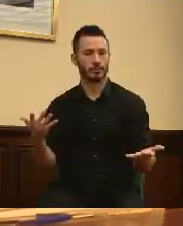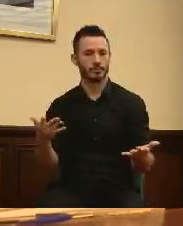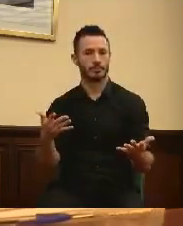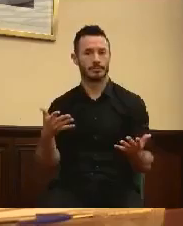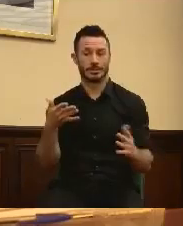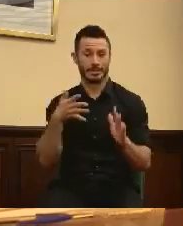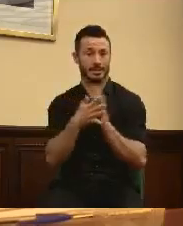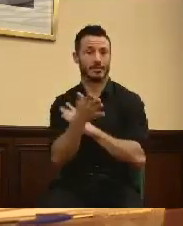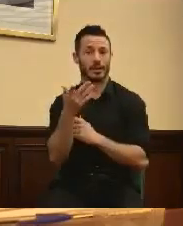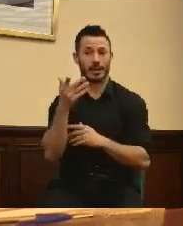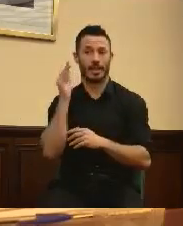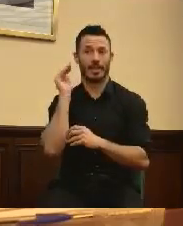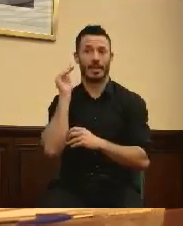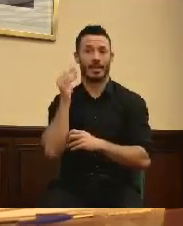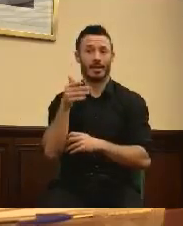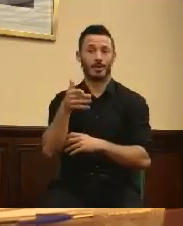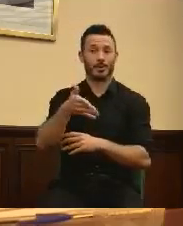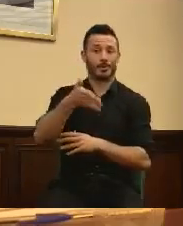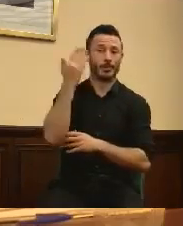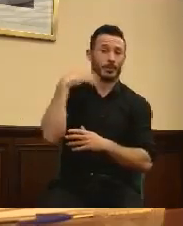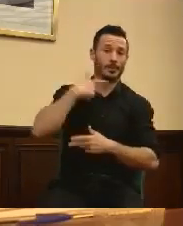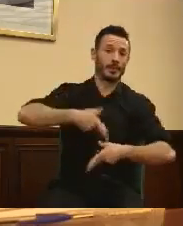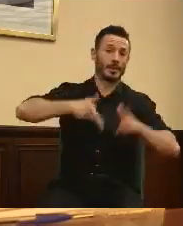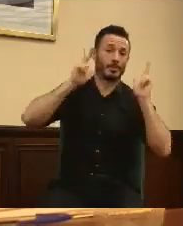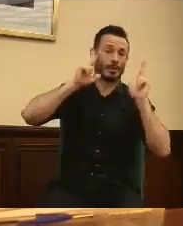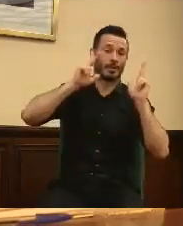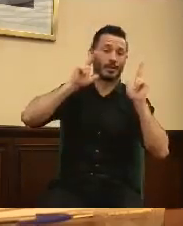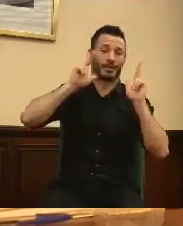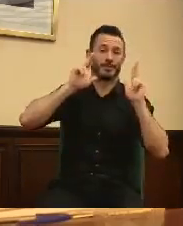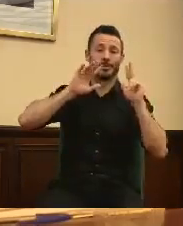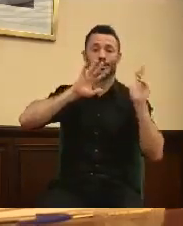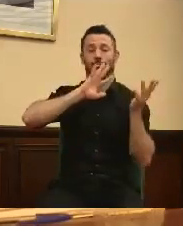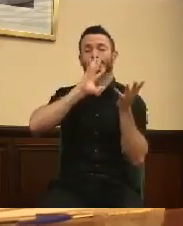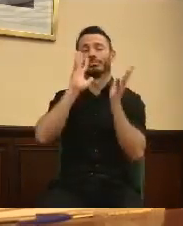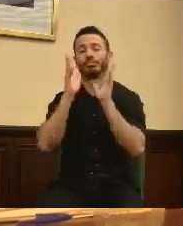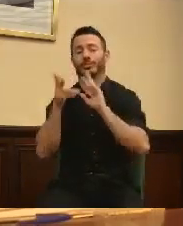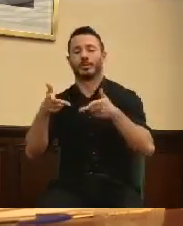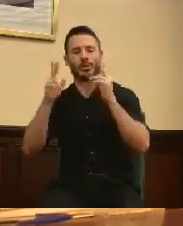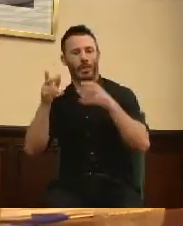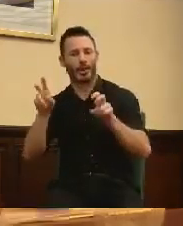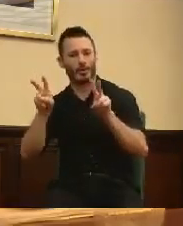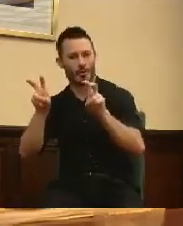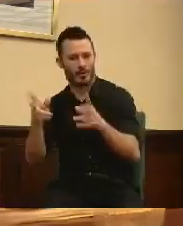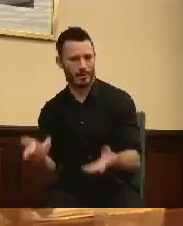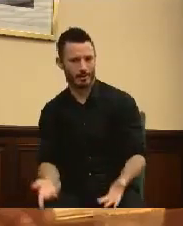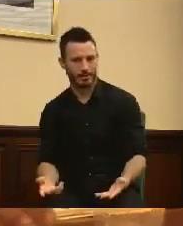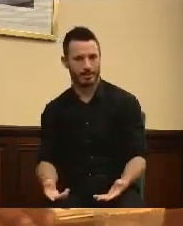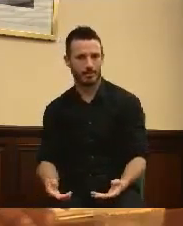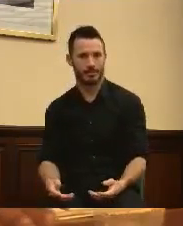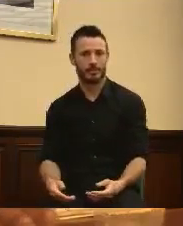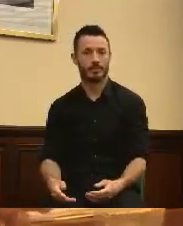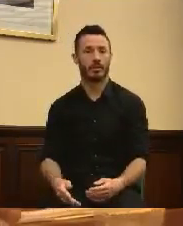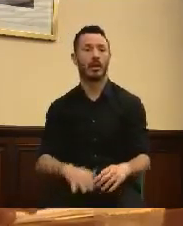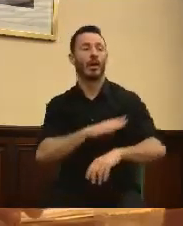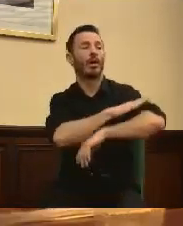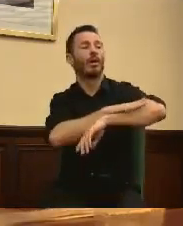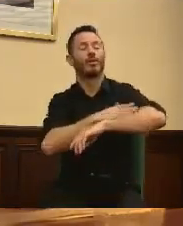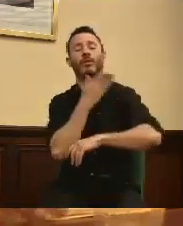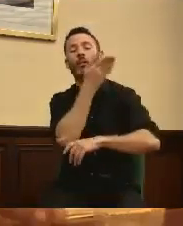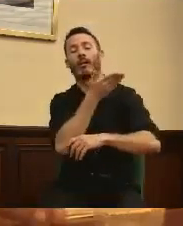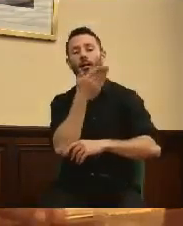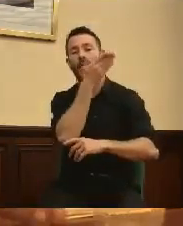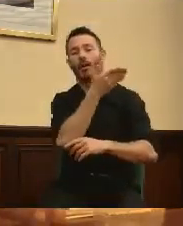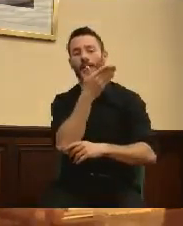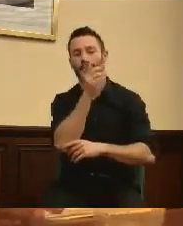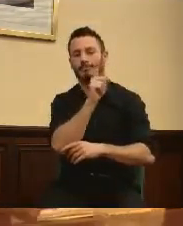diciendo, de que la democracia de antes ya no es la de ahora, es este dato. No se trata de instar un gobierno, se trata